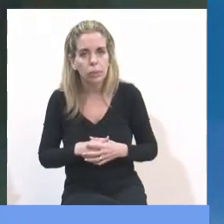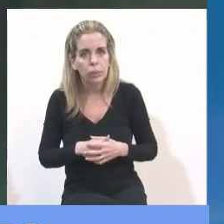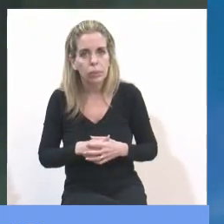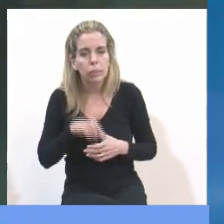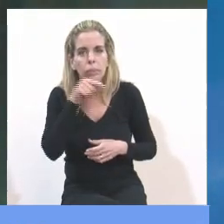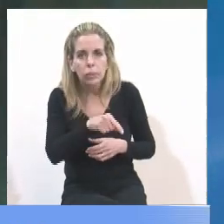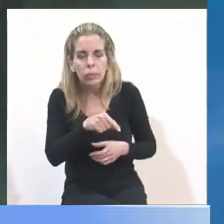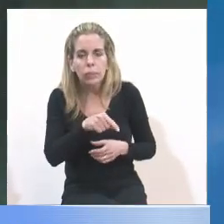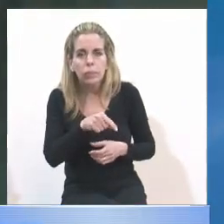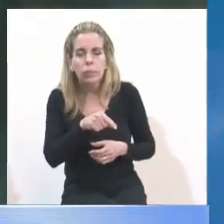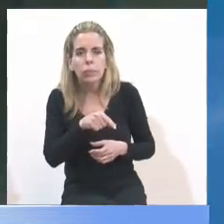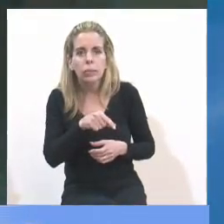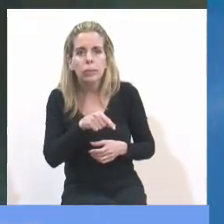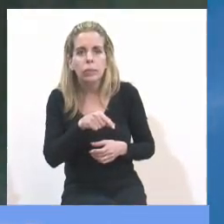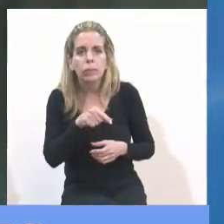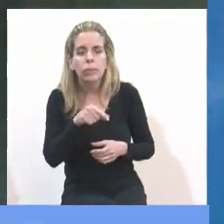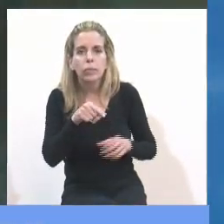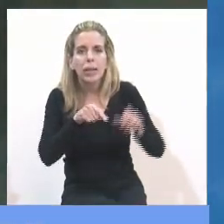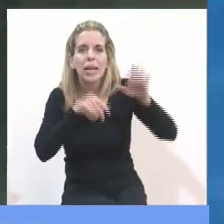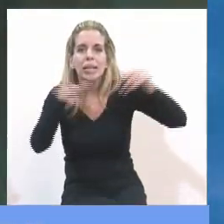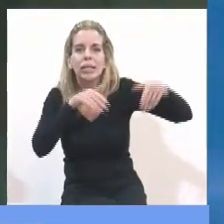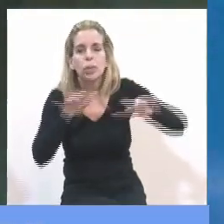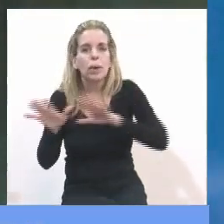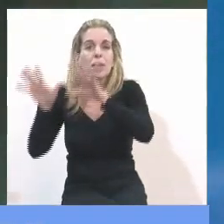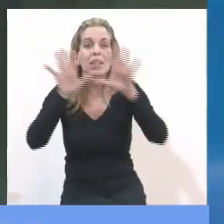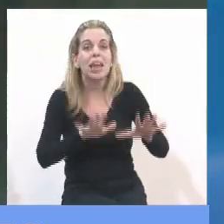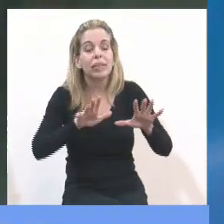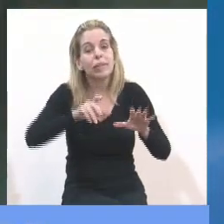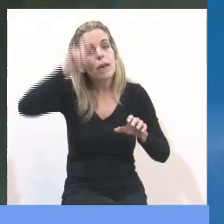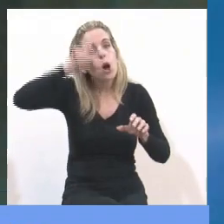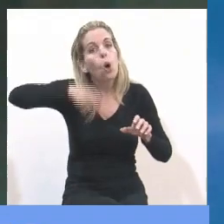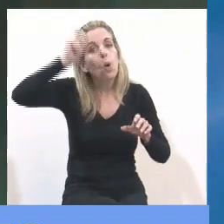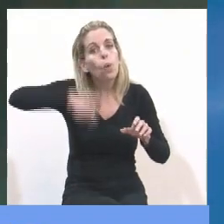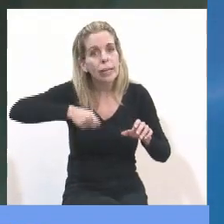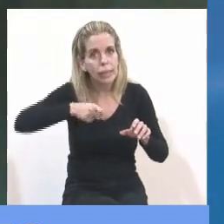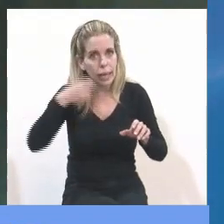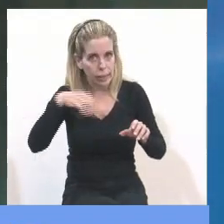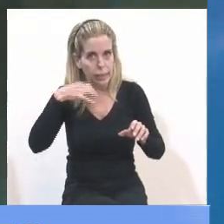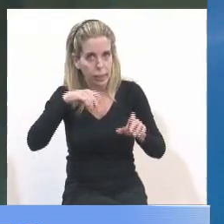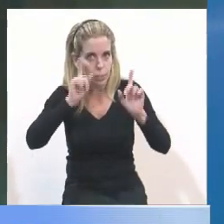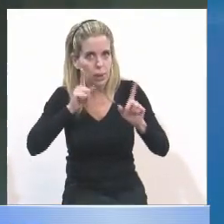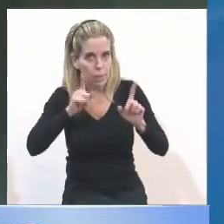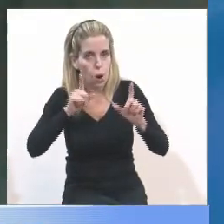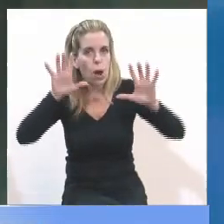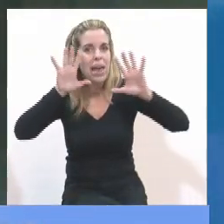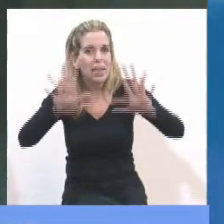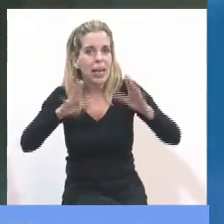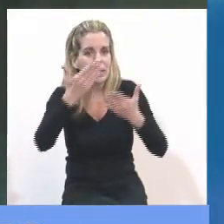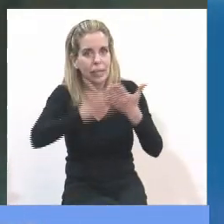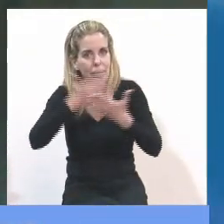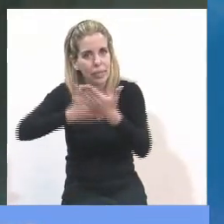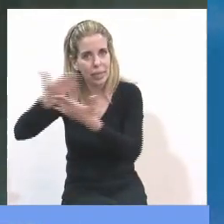se citó a los 10 jueces que correspondían a los 10 pliegos que